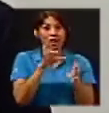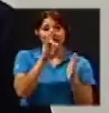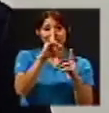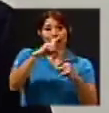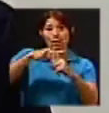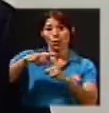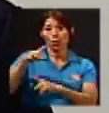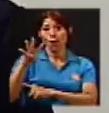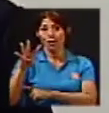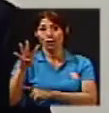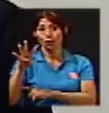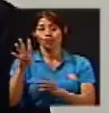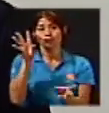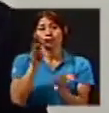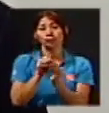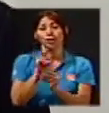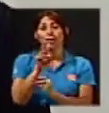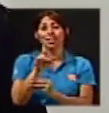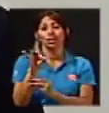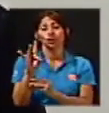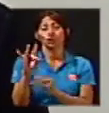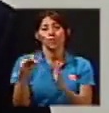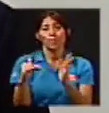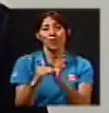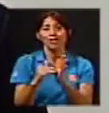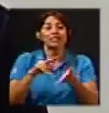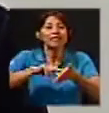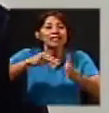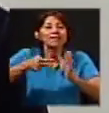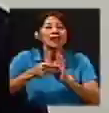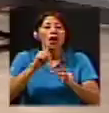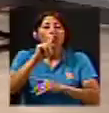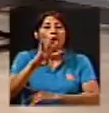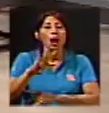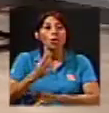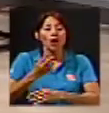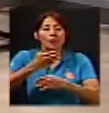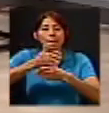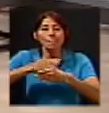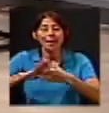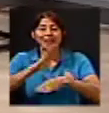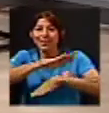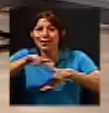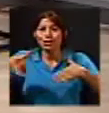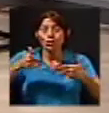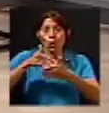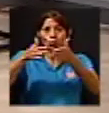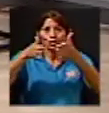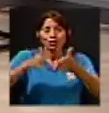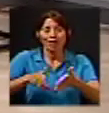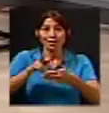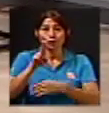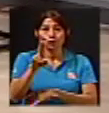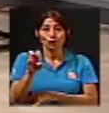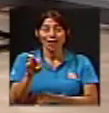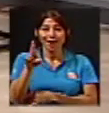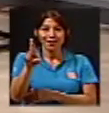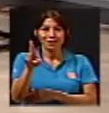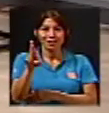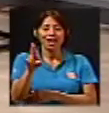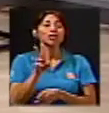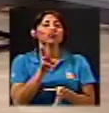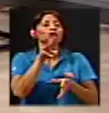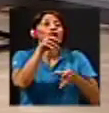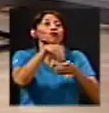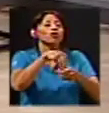una cuarta parte de los estudiantes de toda la Universidad de Costa Rica son los estudiantes de su facultad, don Carlos. Así